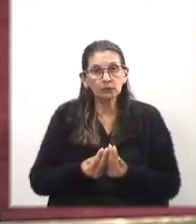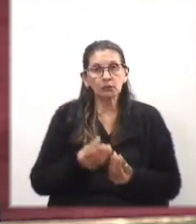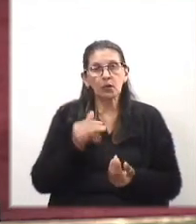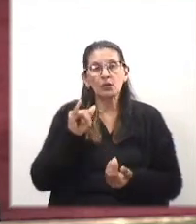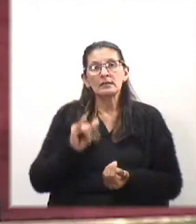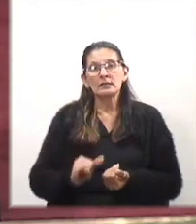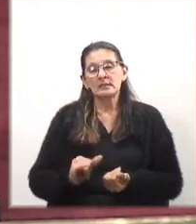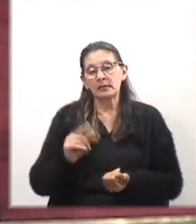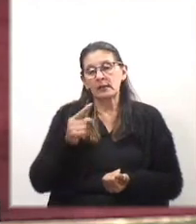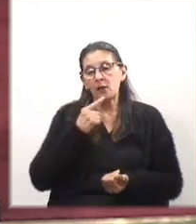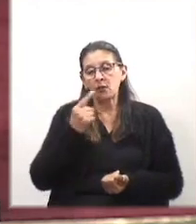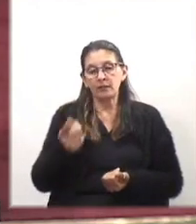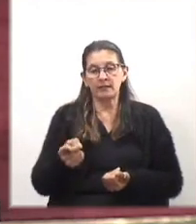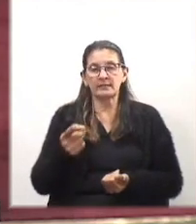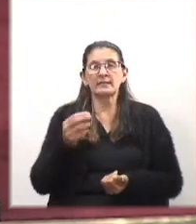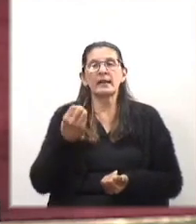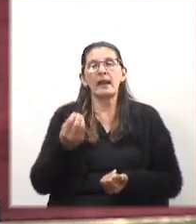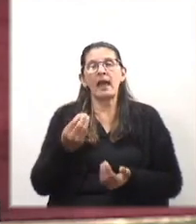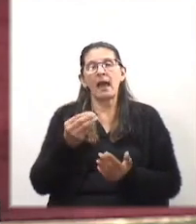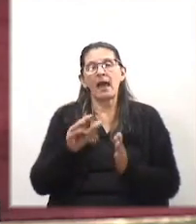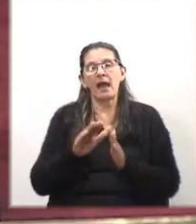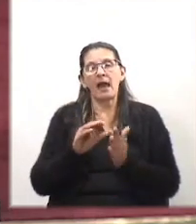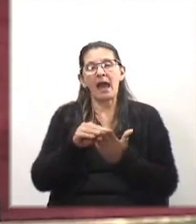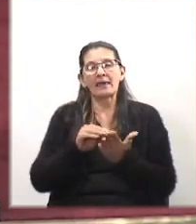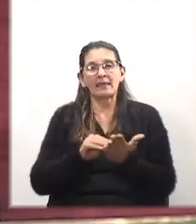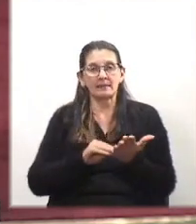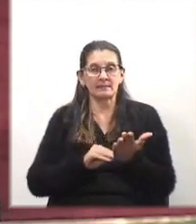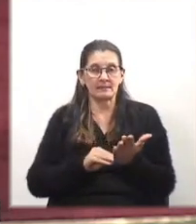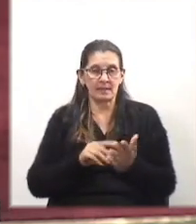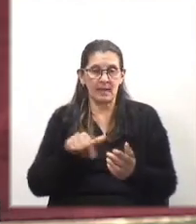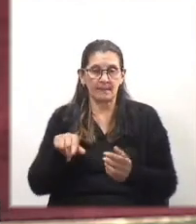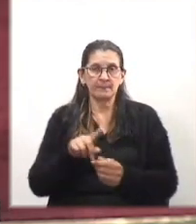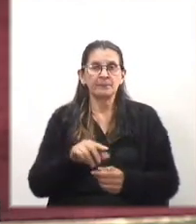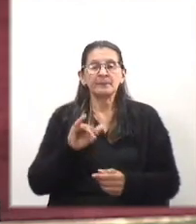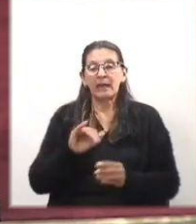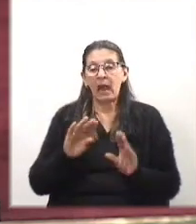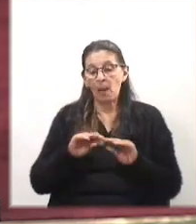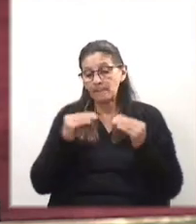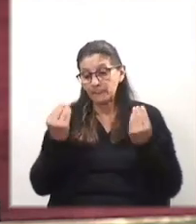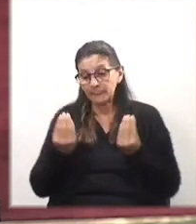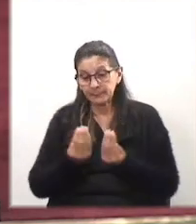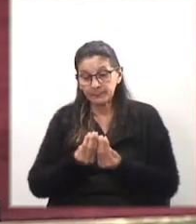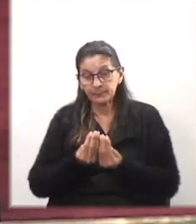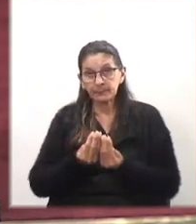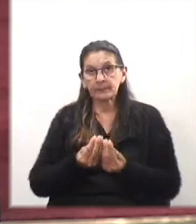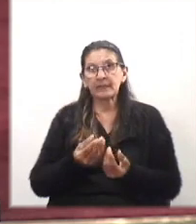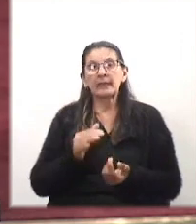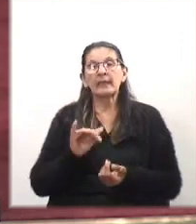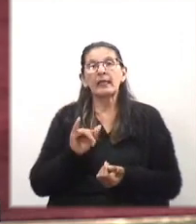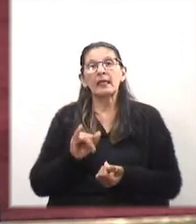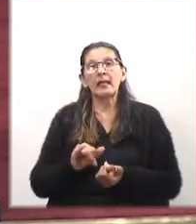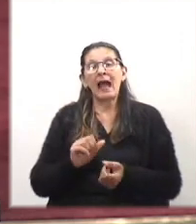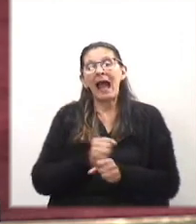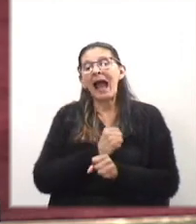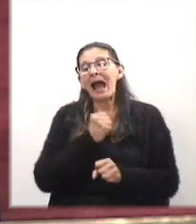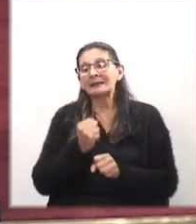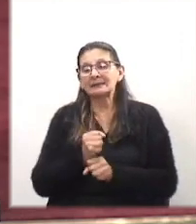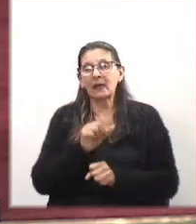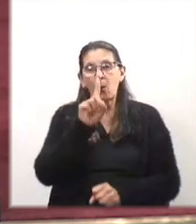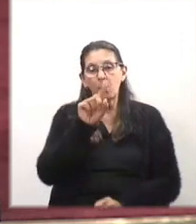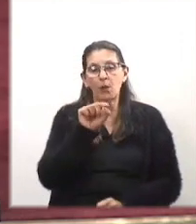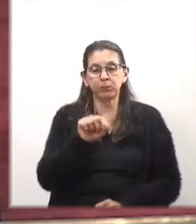así lo aconsejara la agencia reguladora. Recordemos que el monto establecido es de hasta